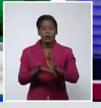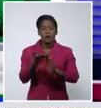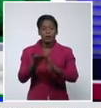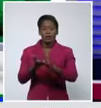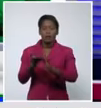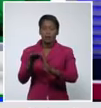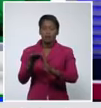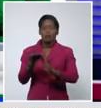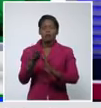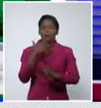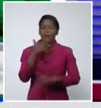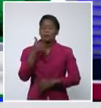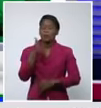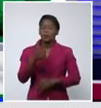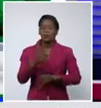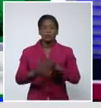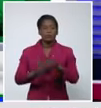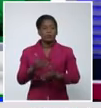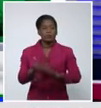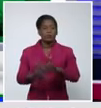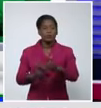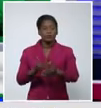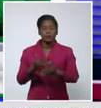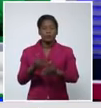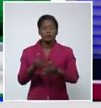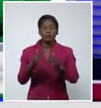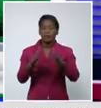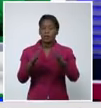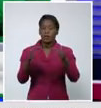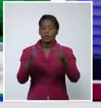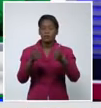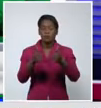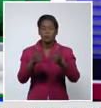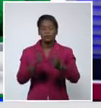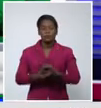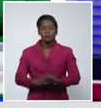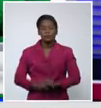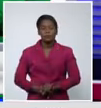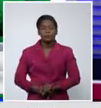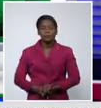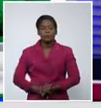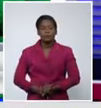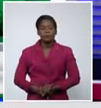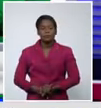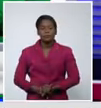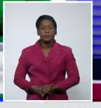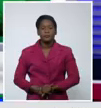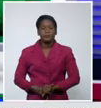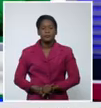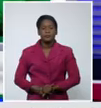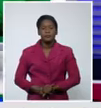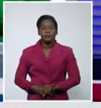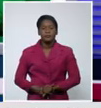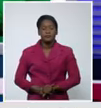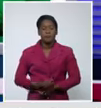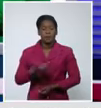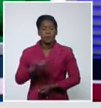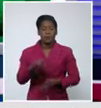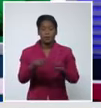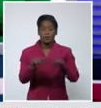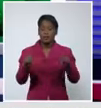57.550 pacientes, se han recuperado de la enfermedad. En nuestra terapia